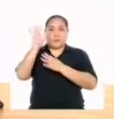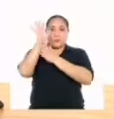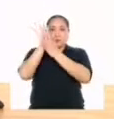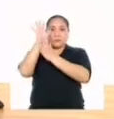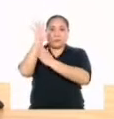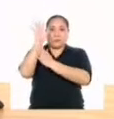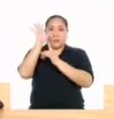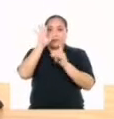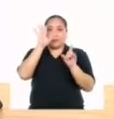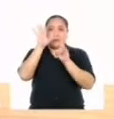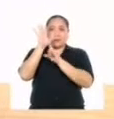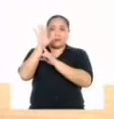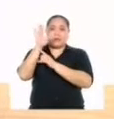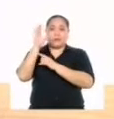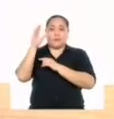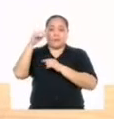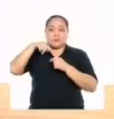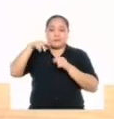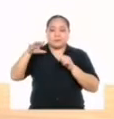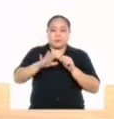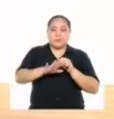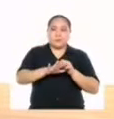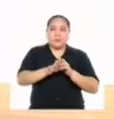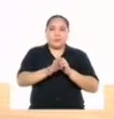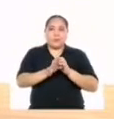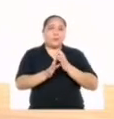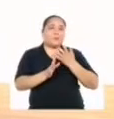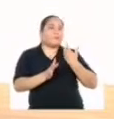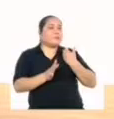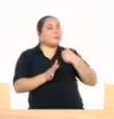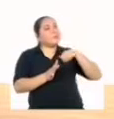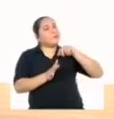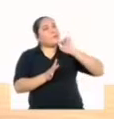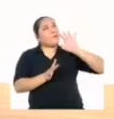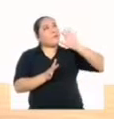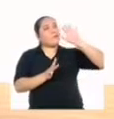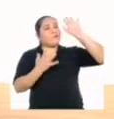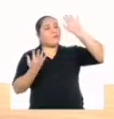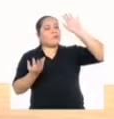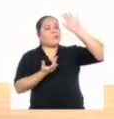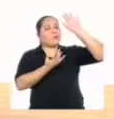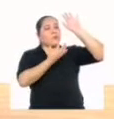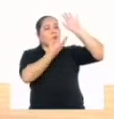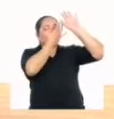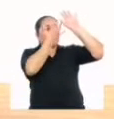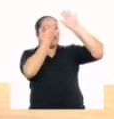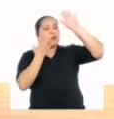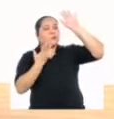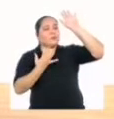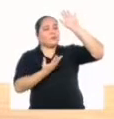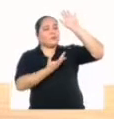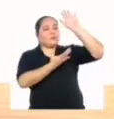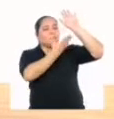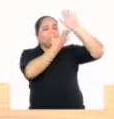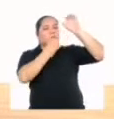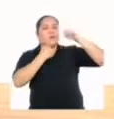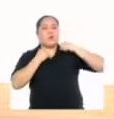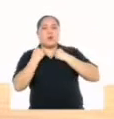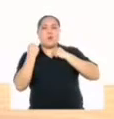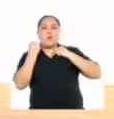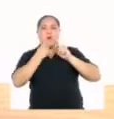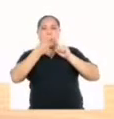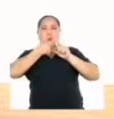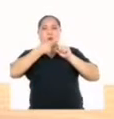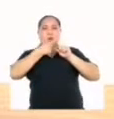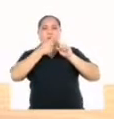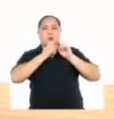Acompañando esta mano a nuestro pie, hacemos torsión, irradiando toda nuestra buena energía a toda la casa.